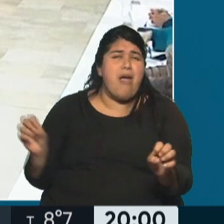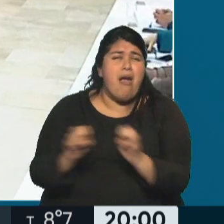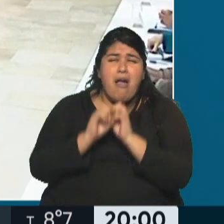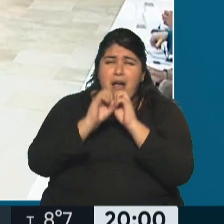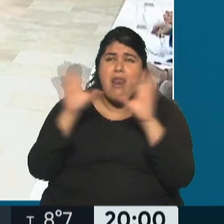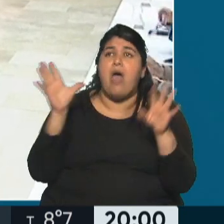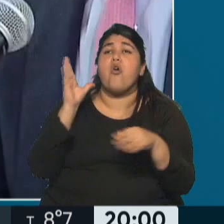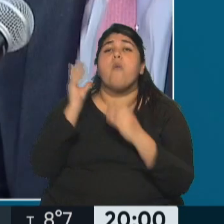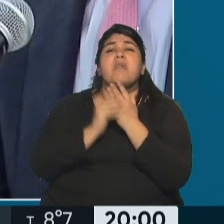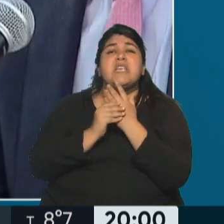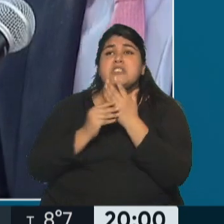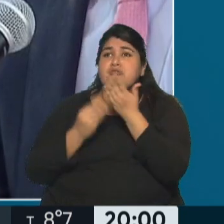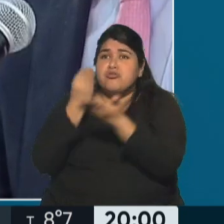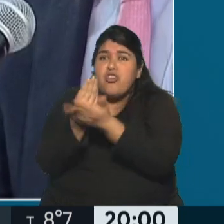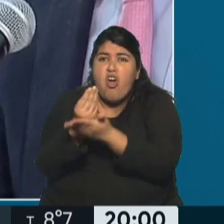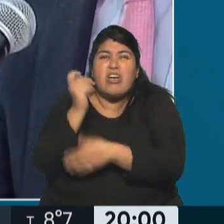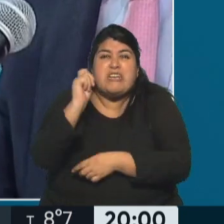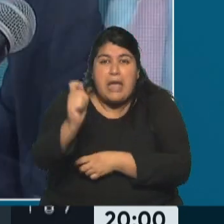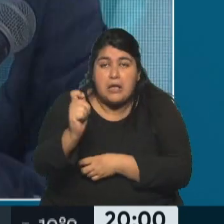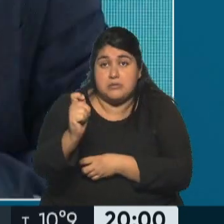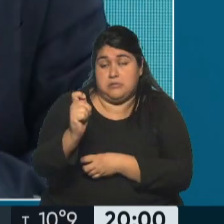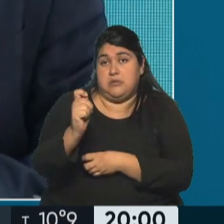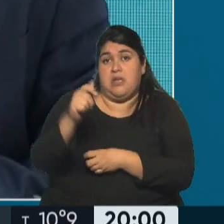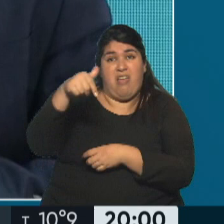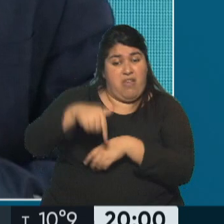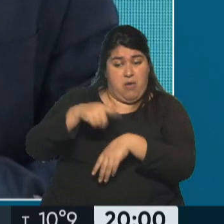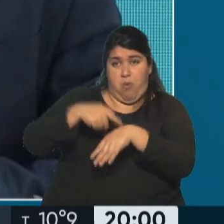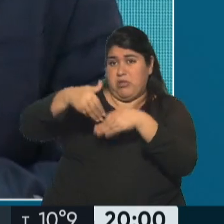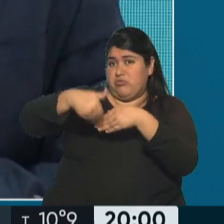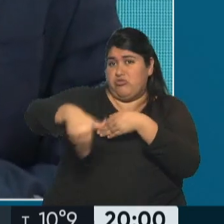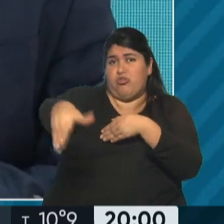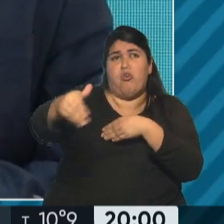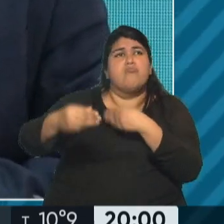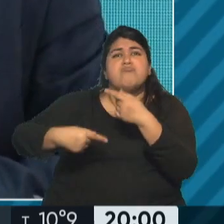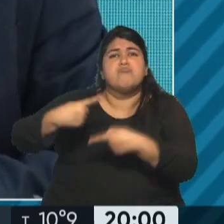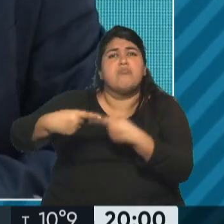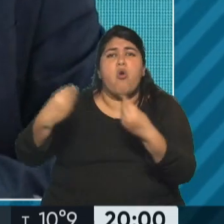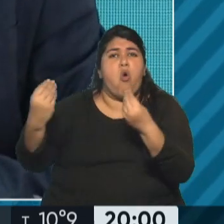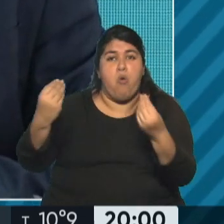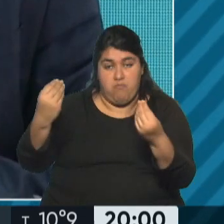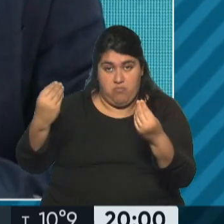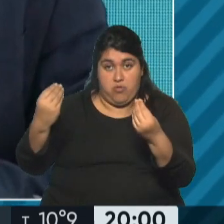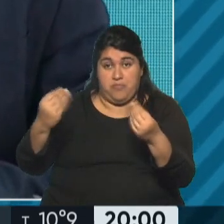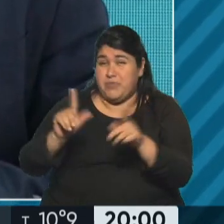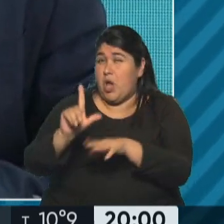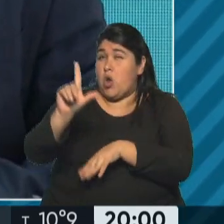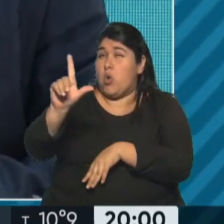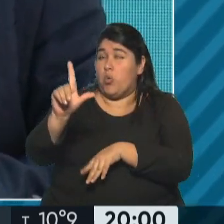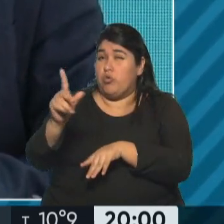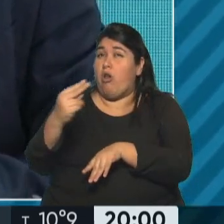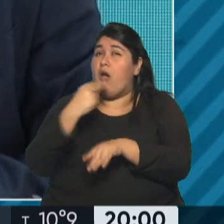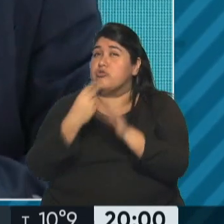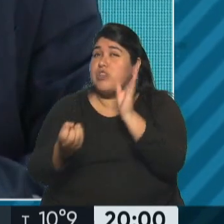quién es el nuevo ministro de Economía y qué va a hacer de aquí en adelante, antes del lunes a las 11